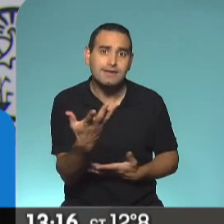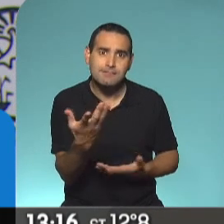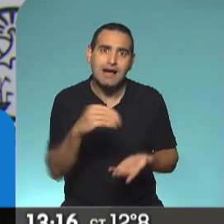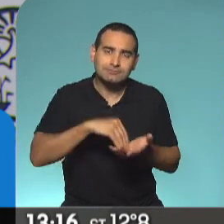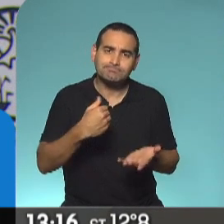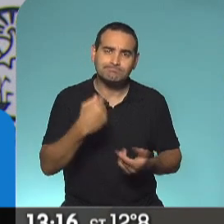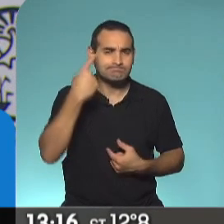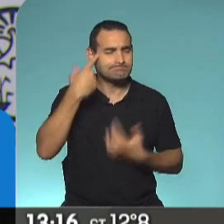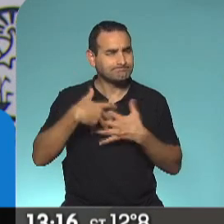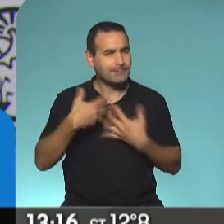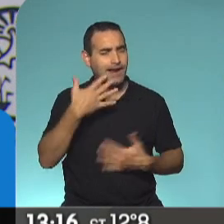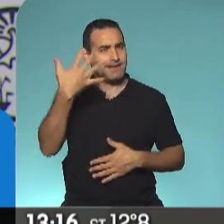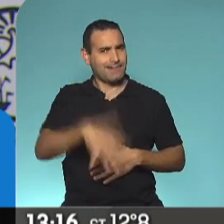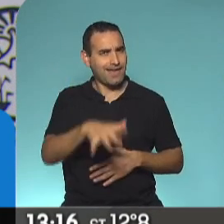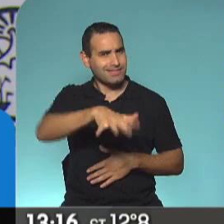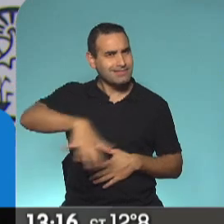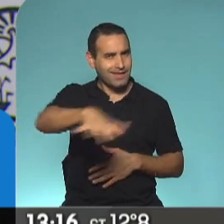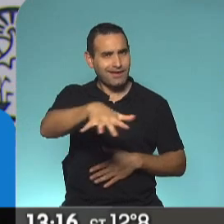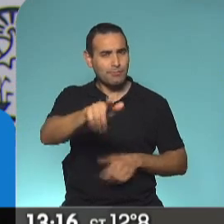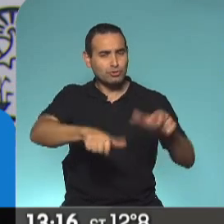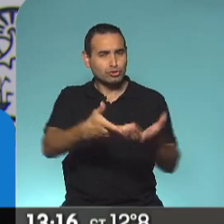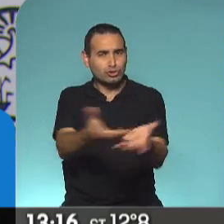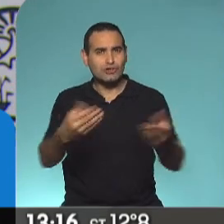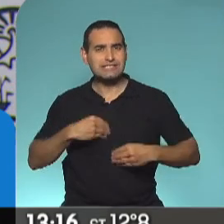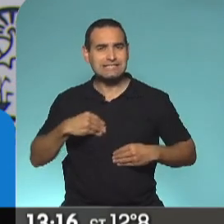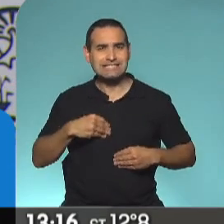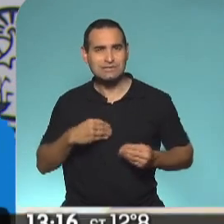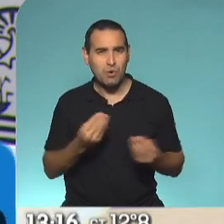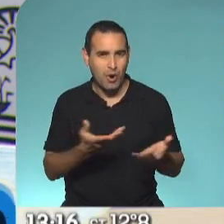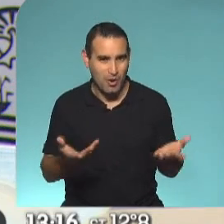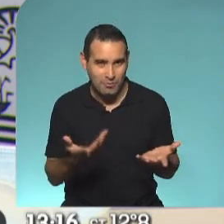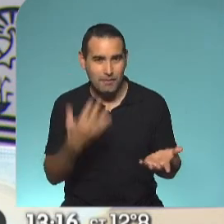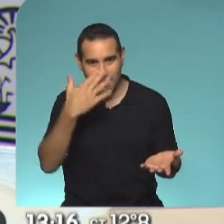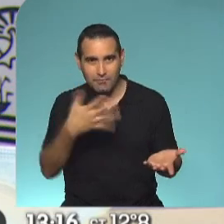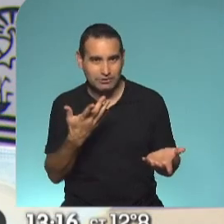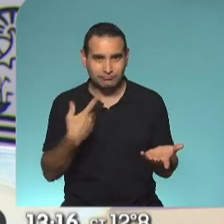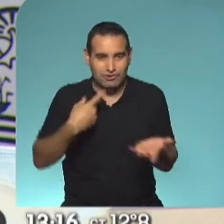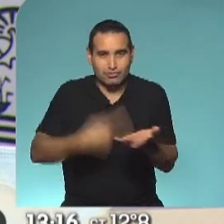el emergente colectivo para poderlo regular en términos de políticas públicas